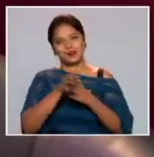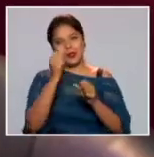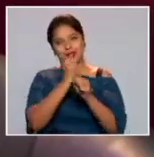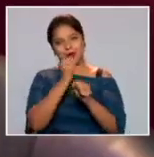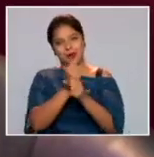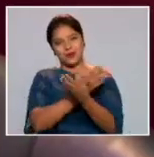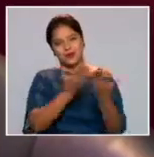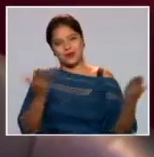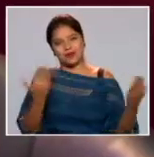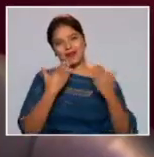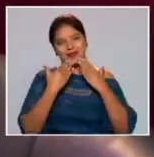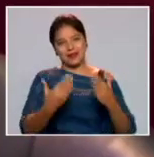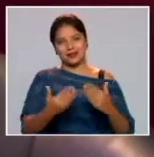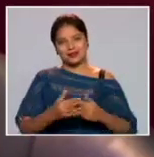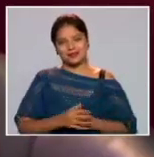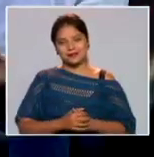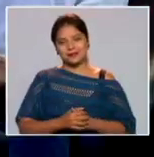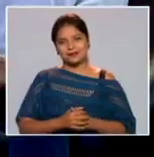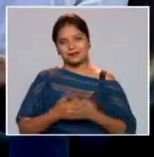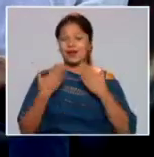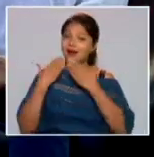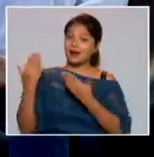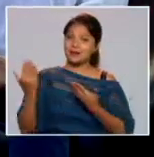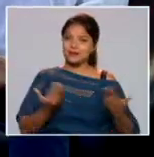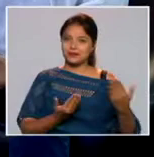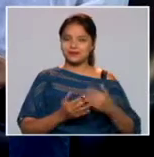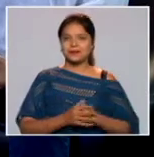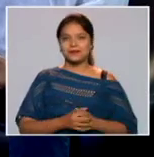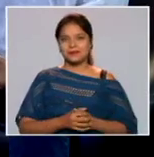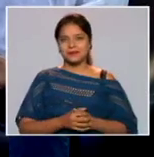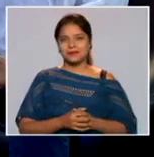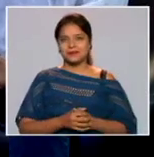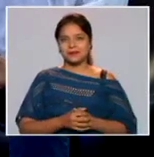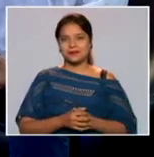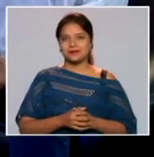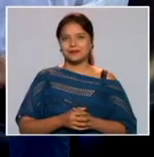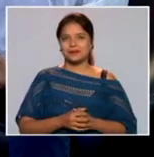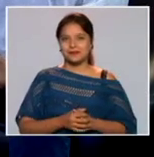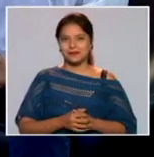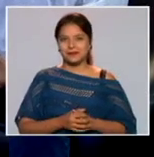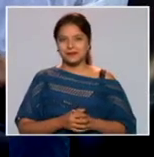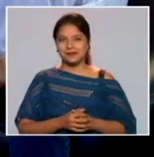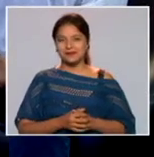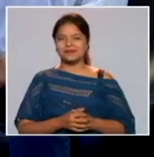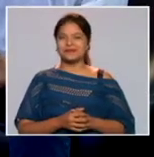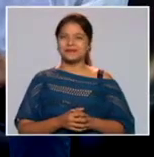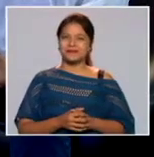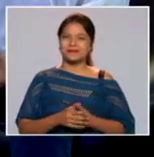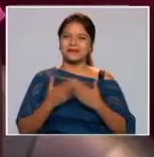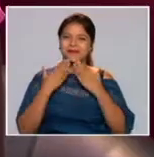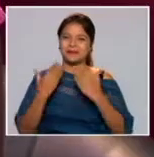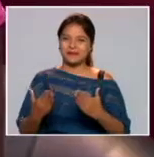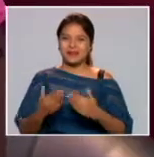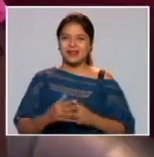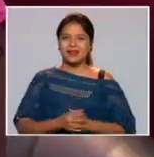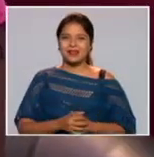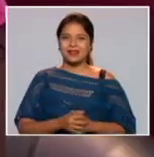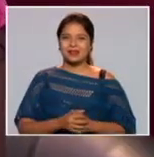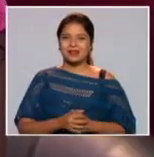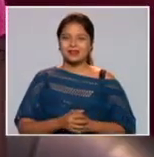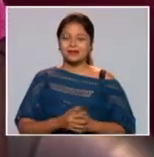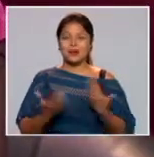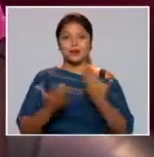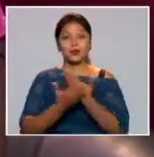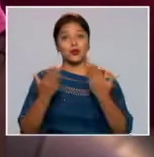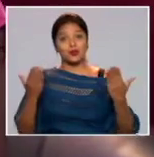trabajo gracias por estar con ot ustedes Muchas gracias por la invitación abrirnos las puertas ha sido maravilloso para nosotros Muchas gracias gracias por estar acá